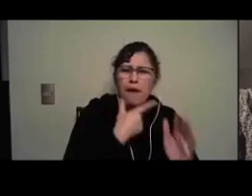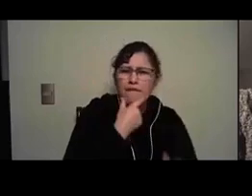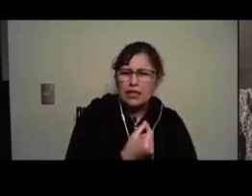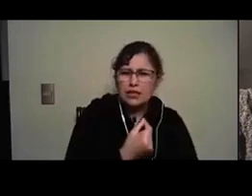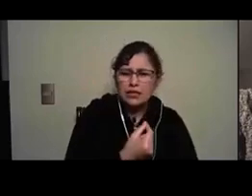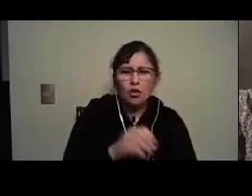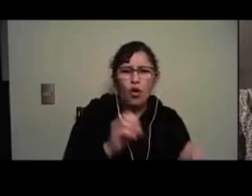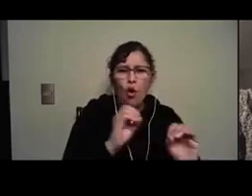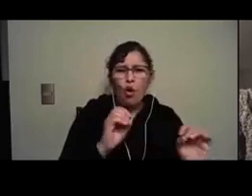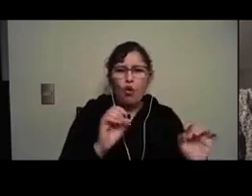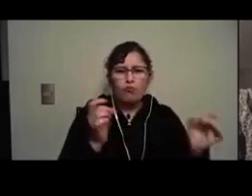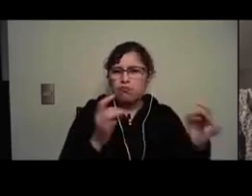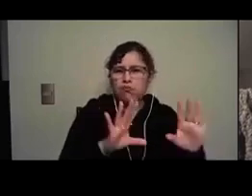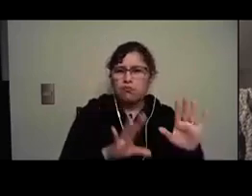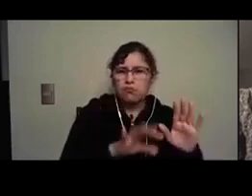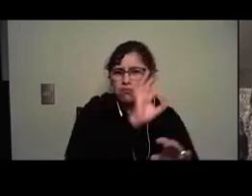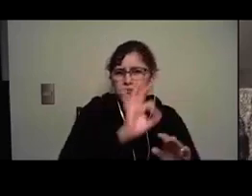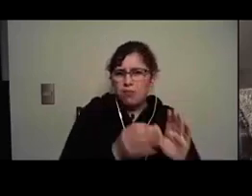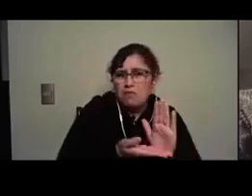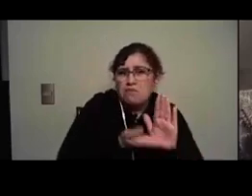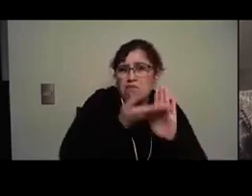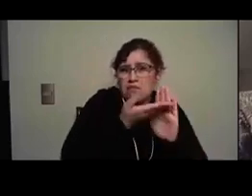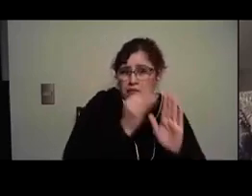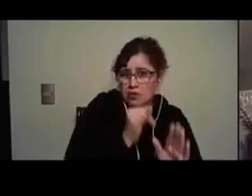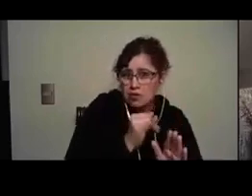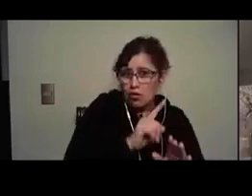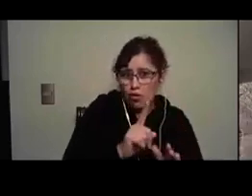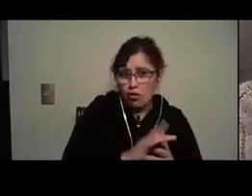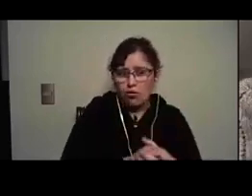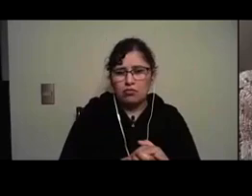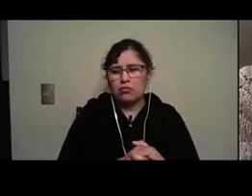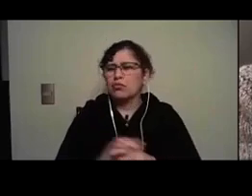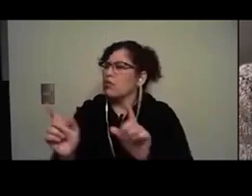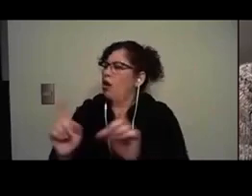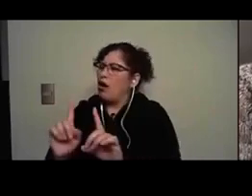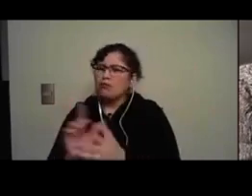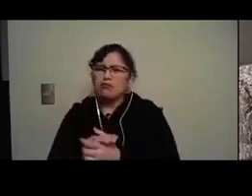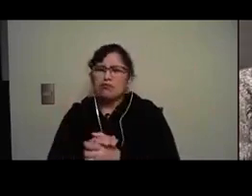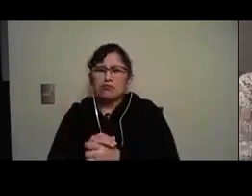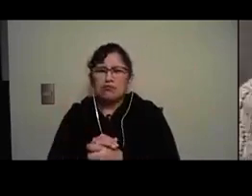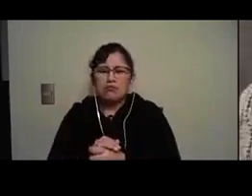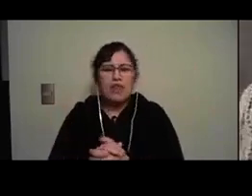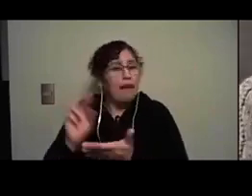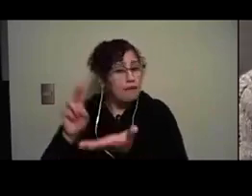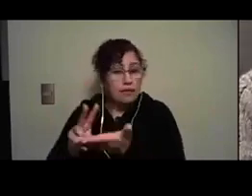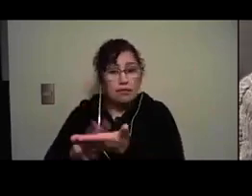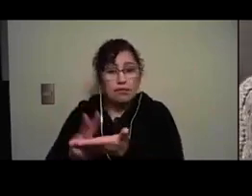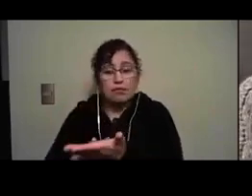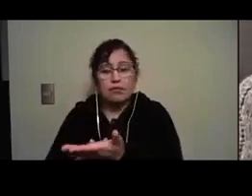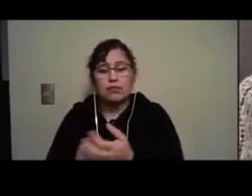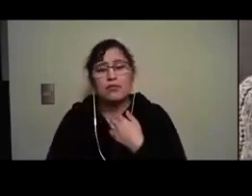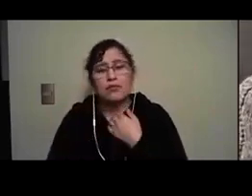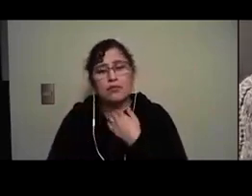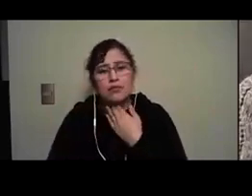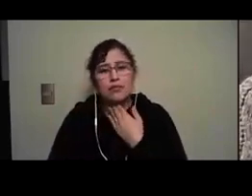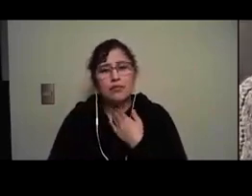sus probabilidades de Alzheimer, de padecer Alzheimer? No, mira, la verdad es que,